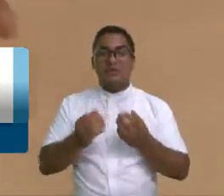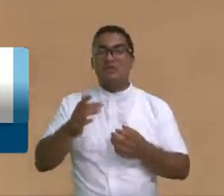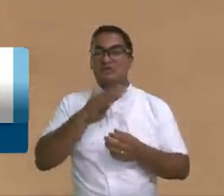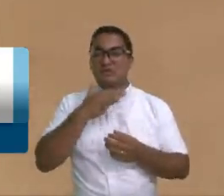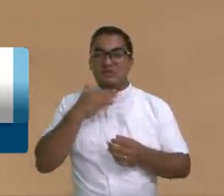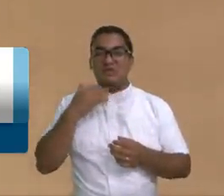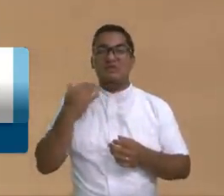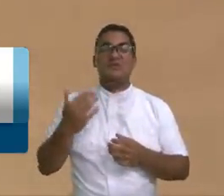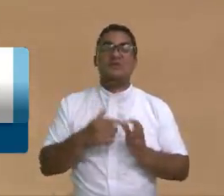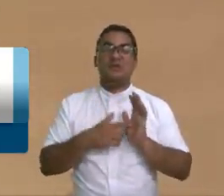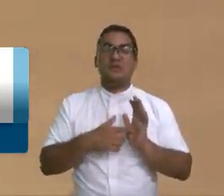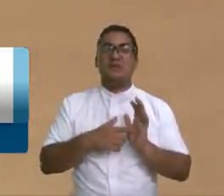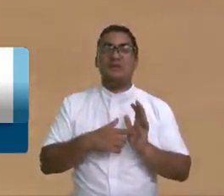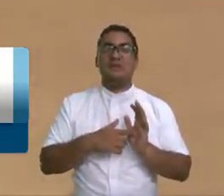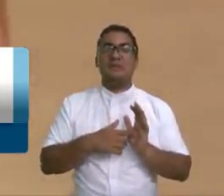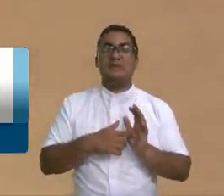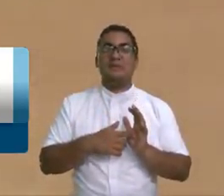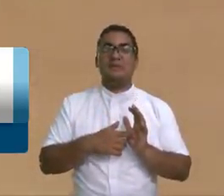ya sea con